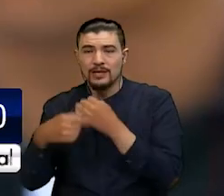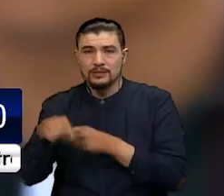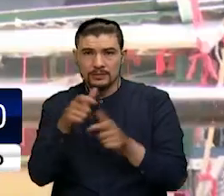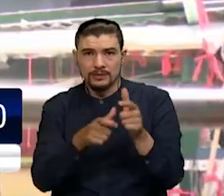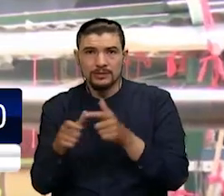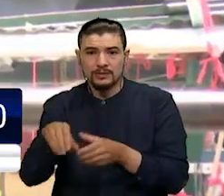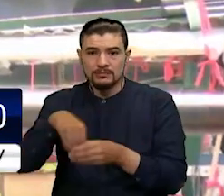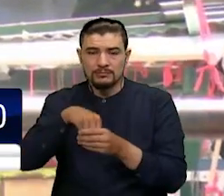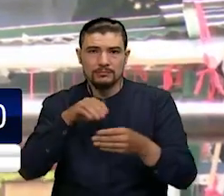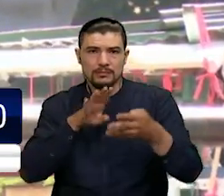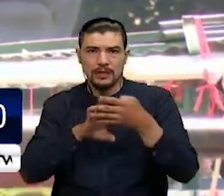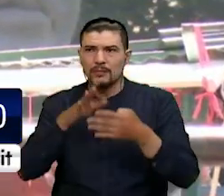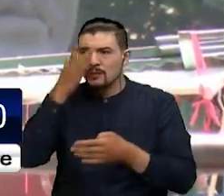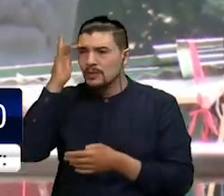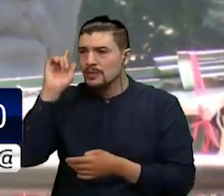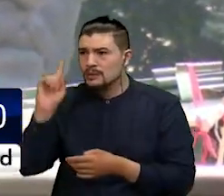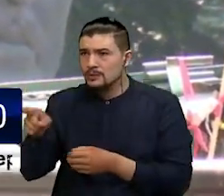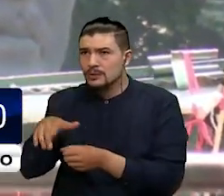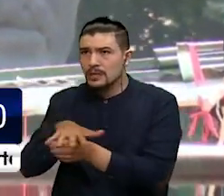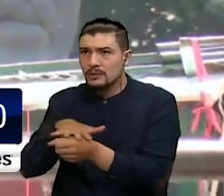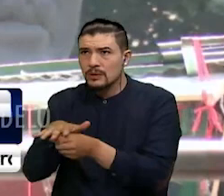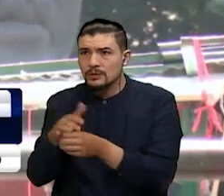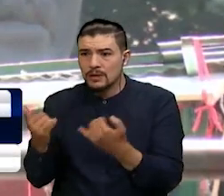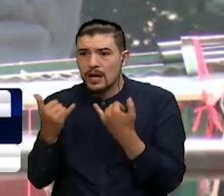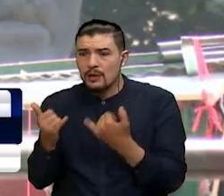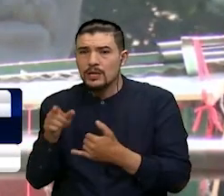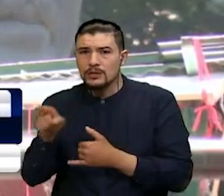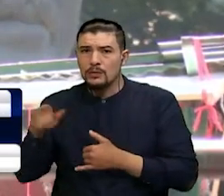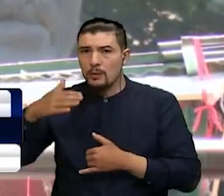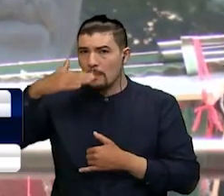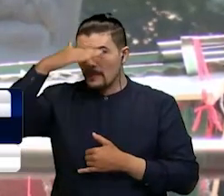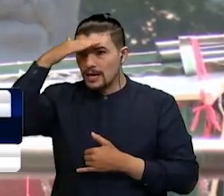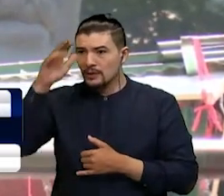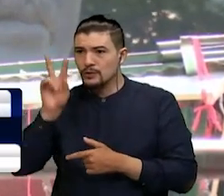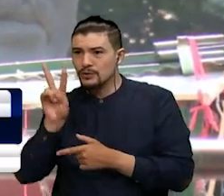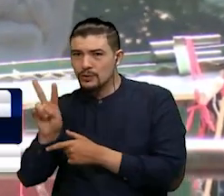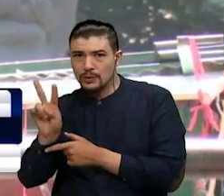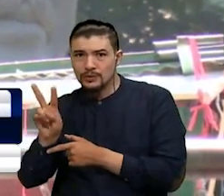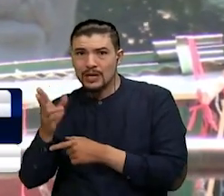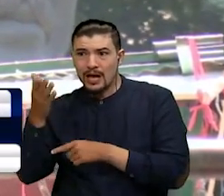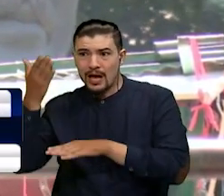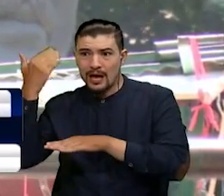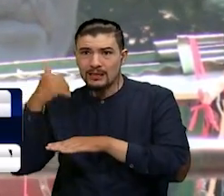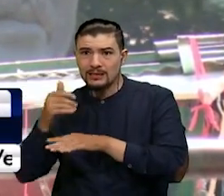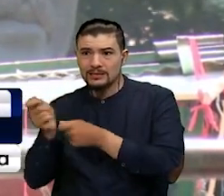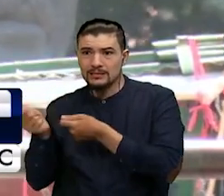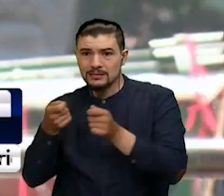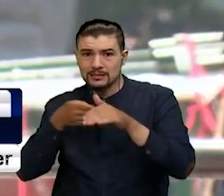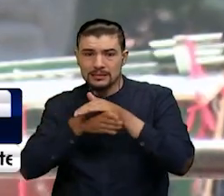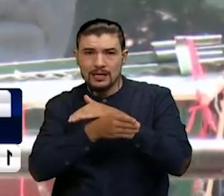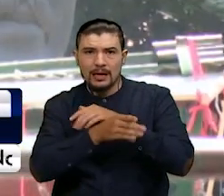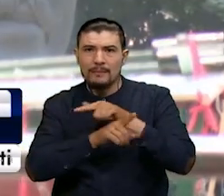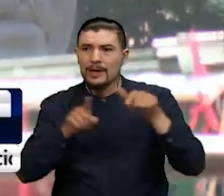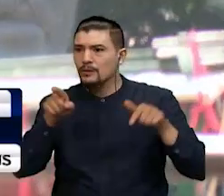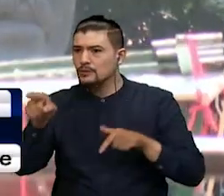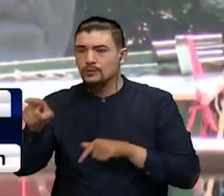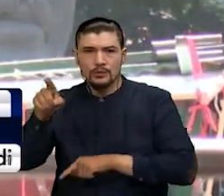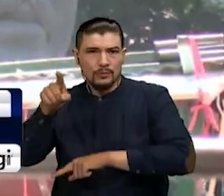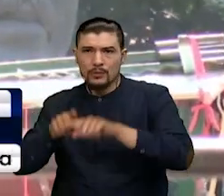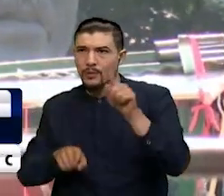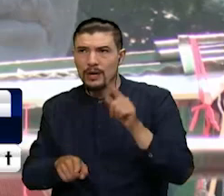reclusos por la situación en la que se encuentra el patio 2 a donde los iban a trasladar y no pudieron